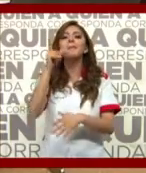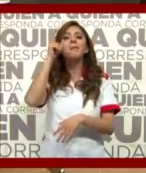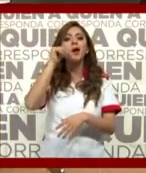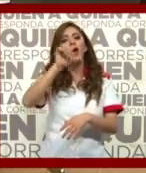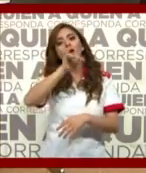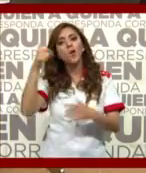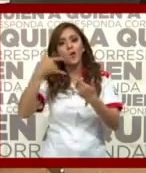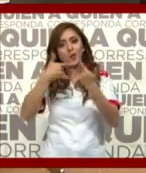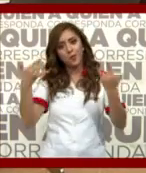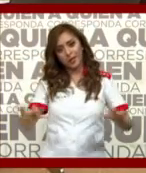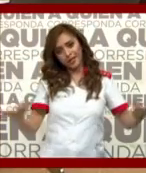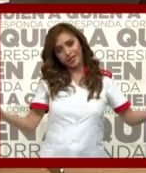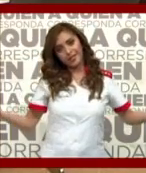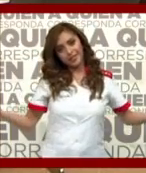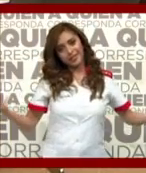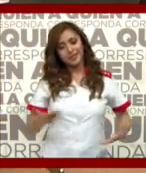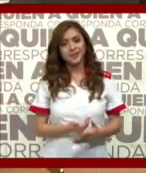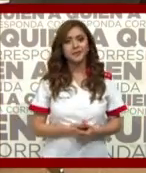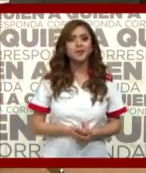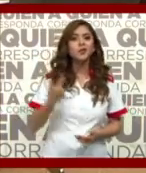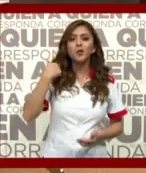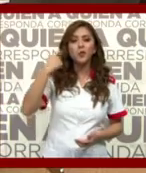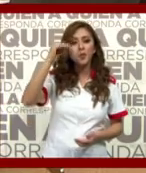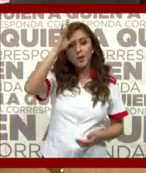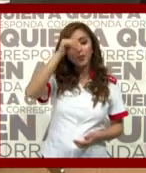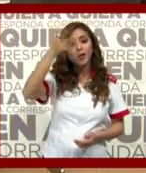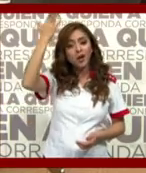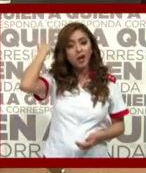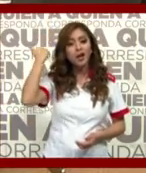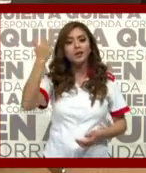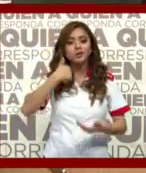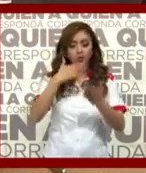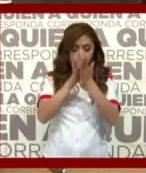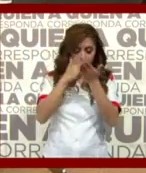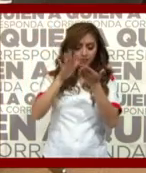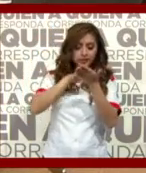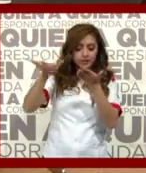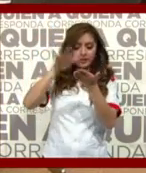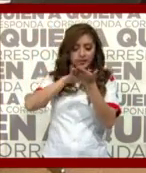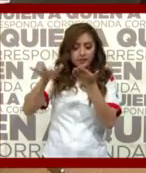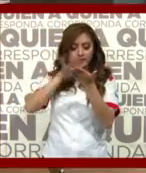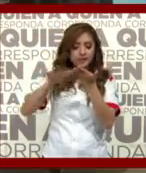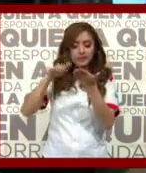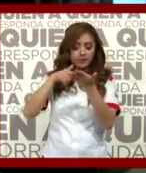cuento cuando éste que era horroroso me acordaba de ti